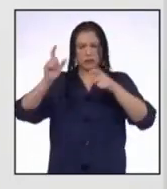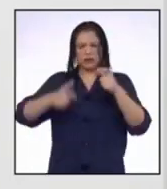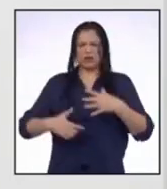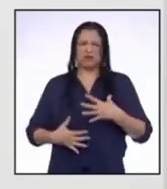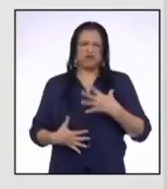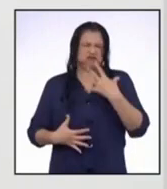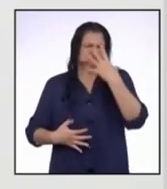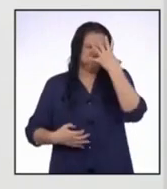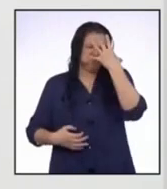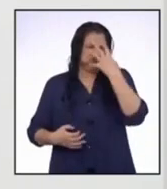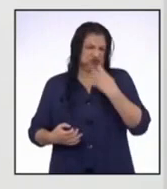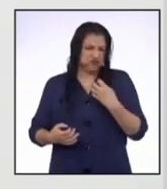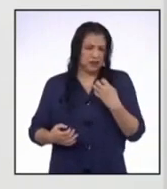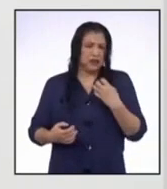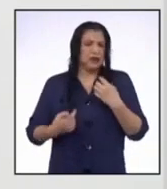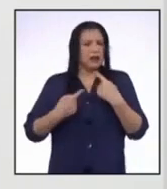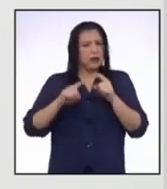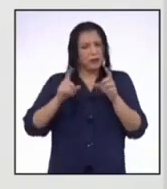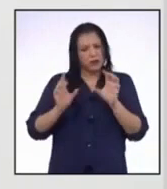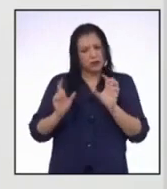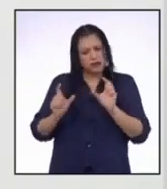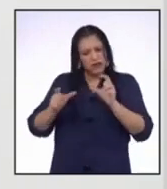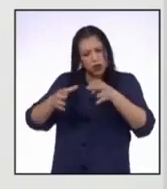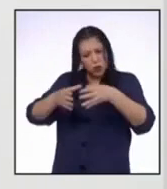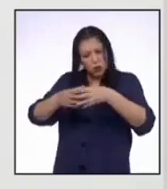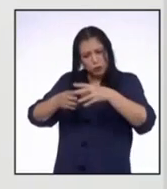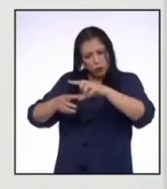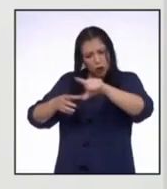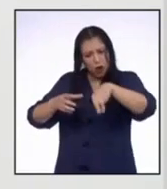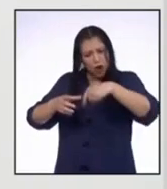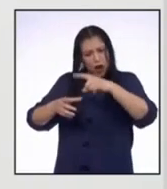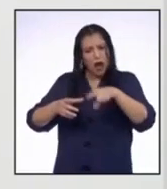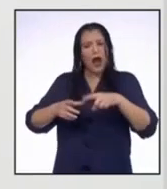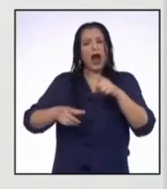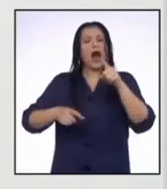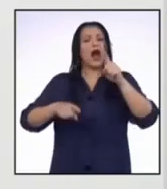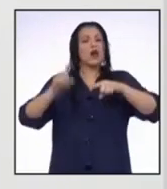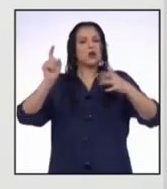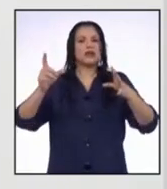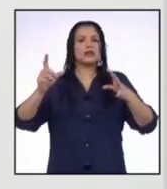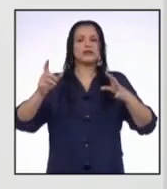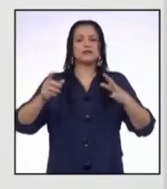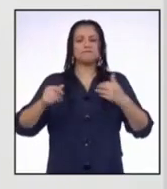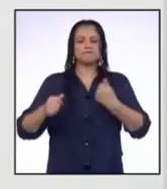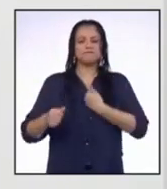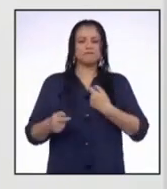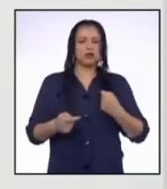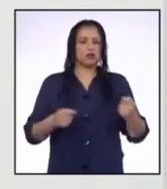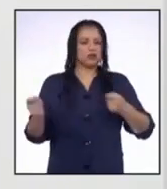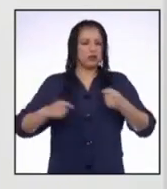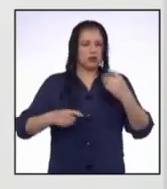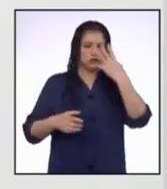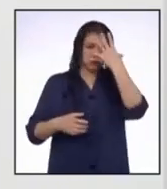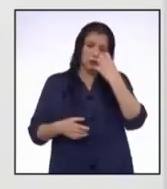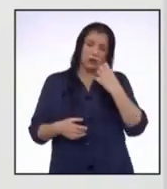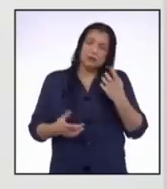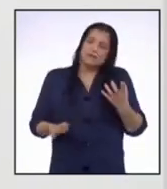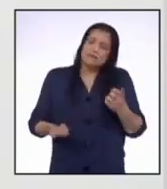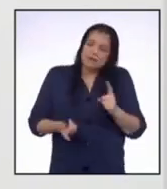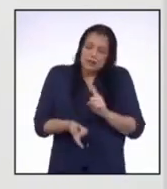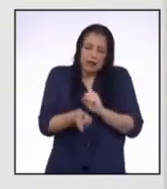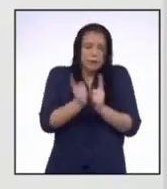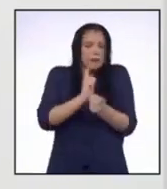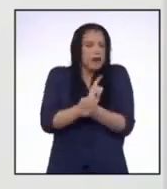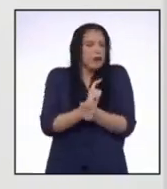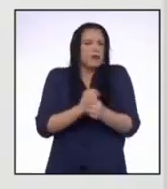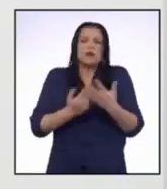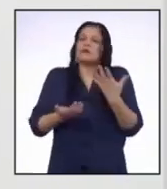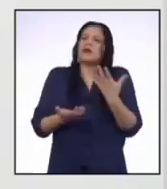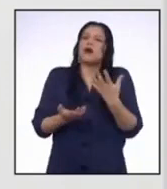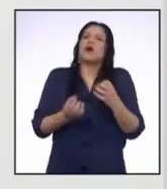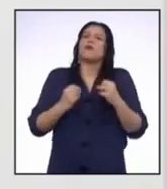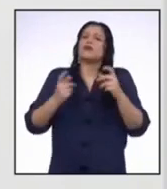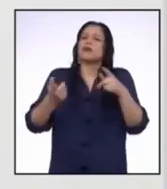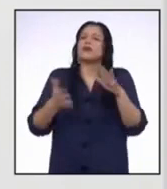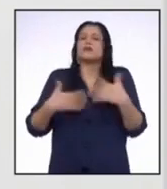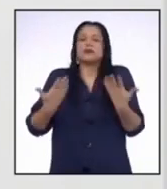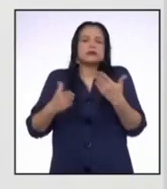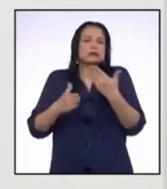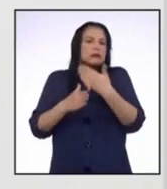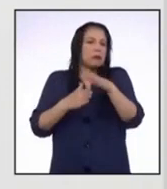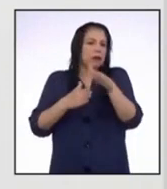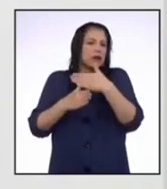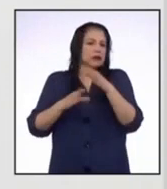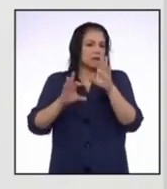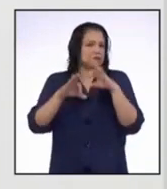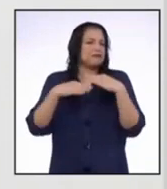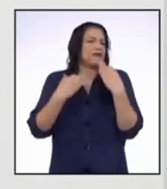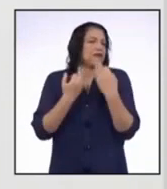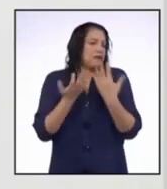enojaron, pero de ese grupo algunas decidieron controlar su enojo y cambiarlo por oportunidad para compartir con